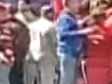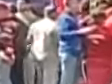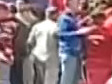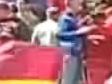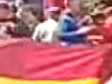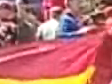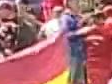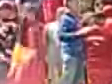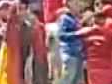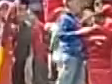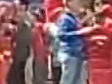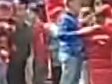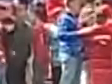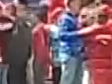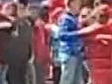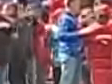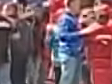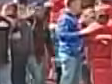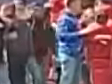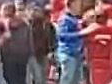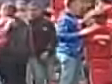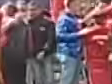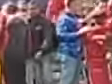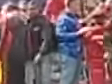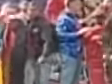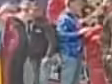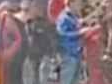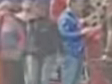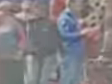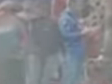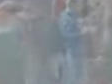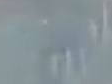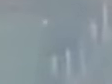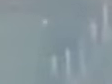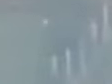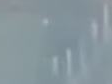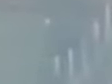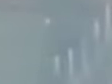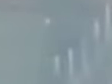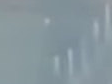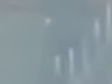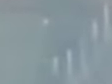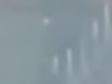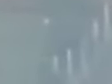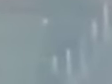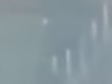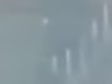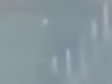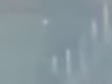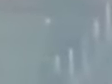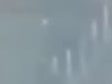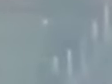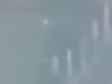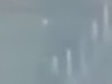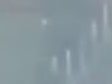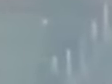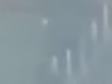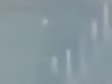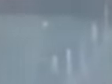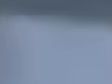2024. Es parte de la información que podemos aportar a esta hora desde el Palacio de Miraflores, y con ella retornamos el contacto al estudio. Adelante.